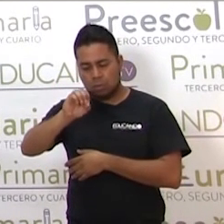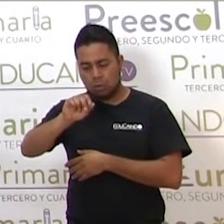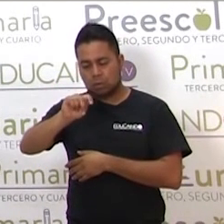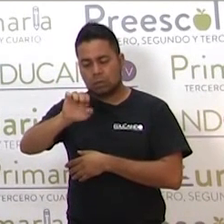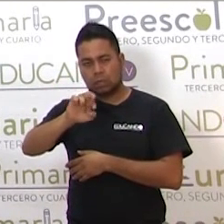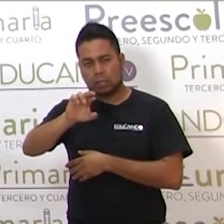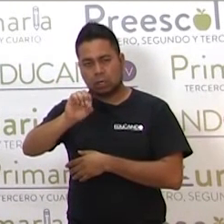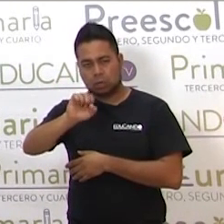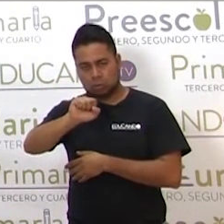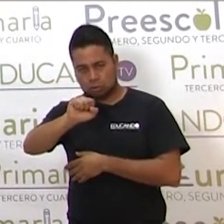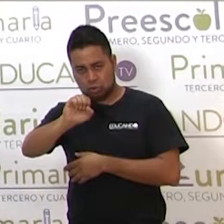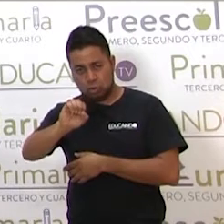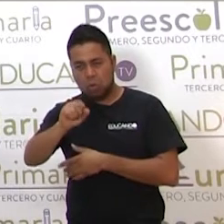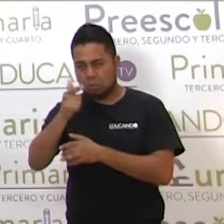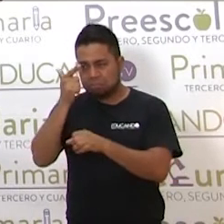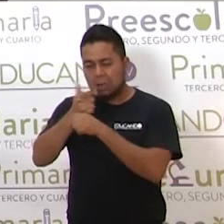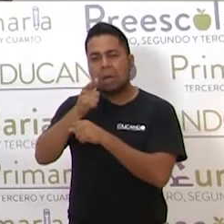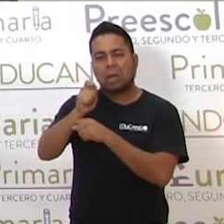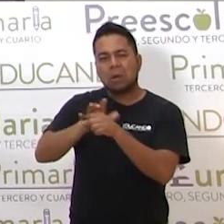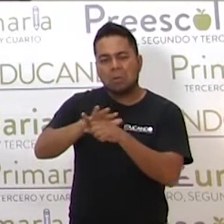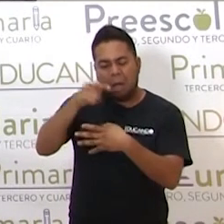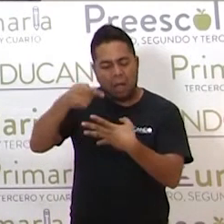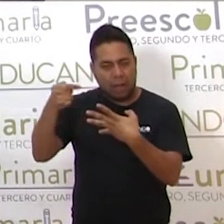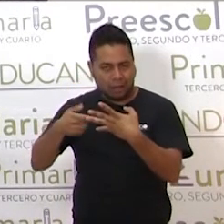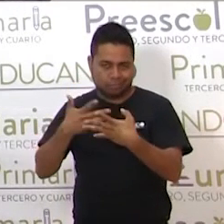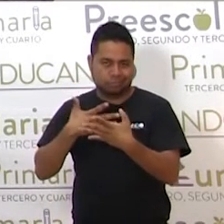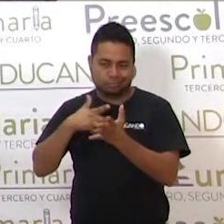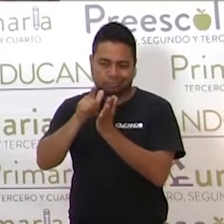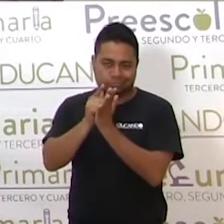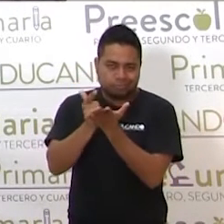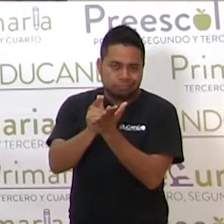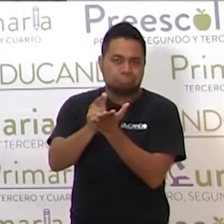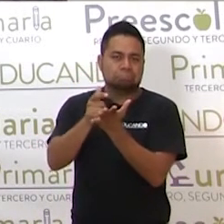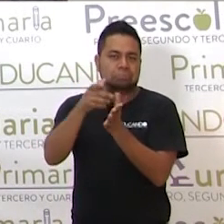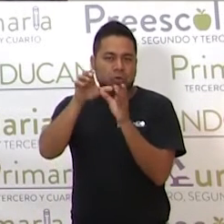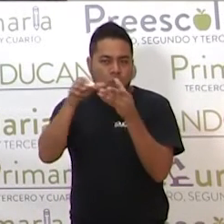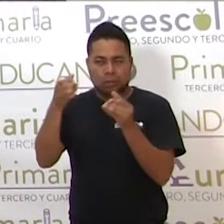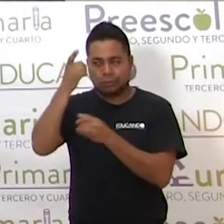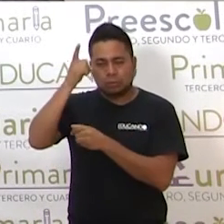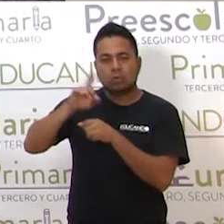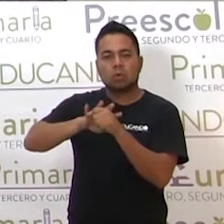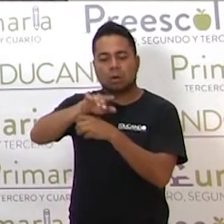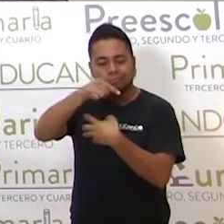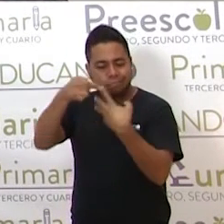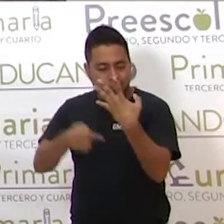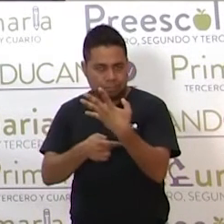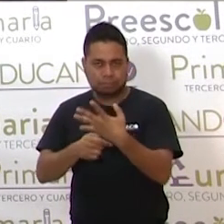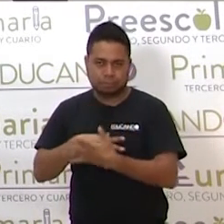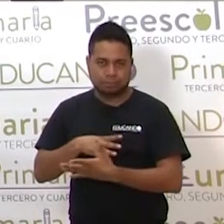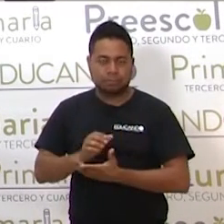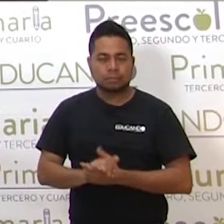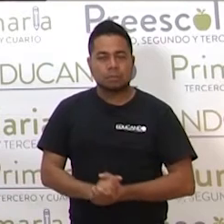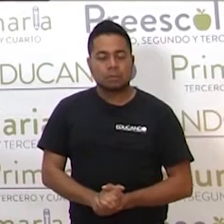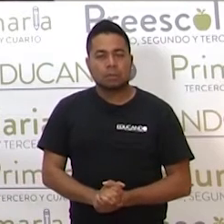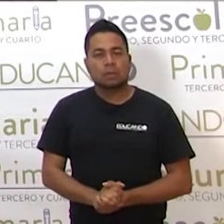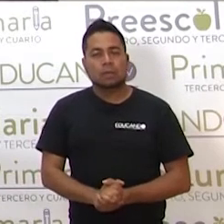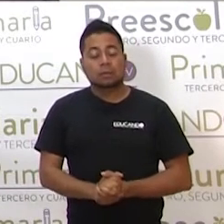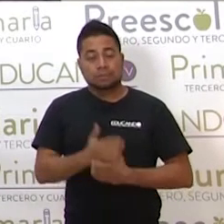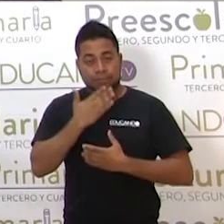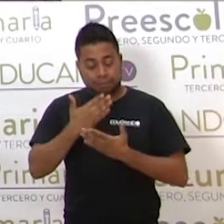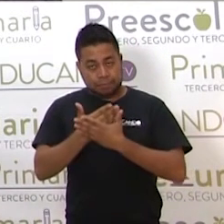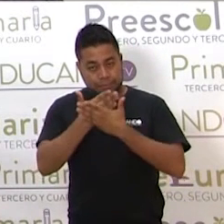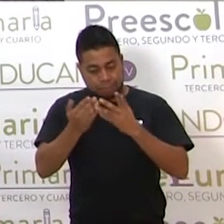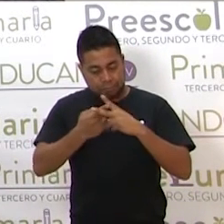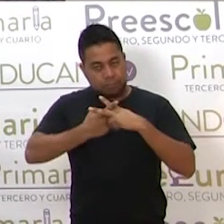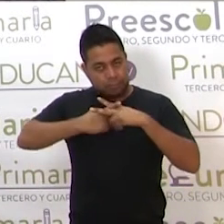su producción literaria. Pues bien, pues vamos a adentrarnos ahora sí